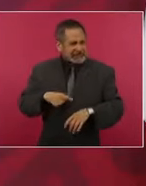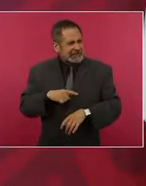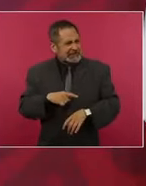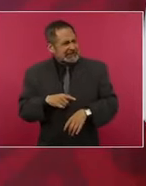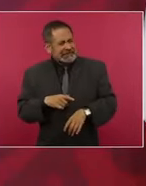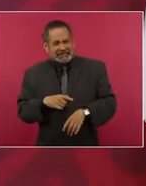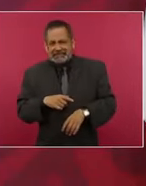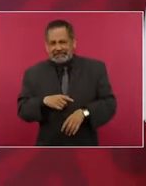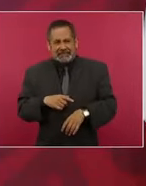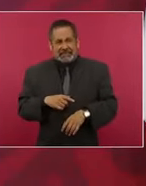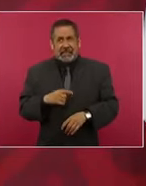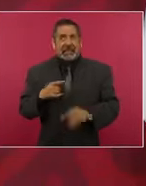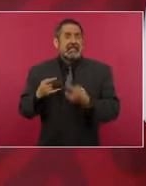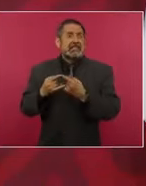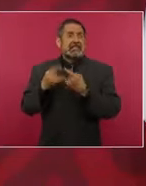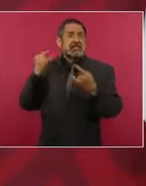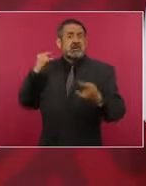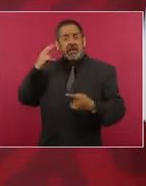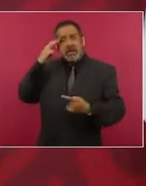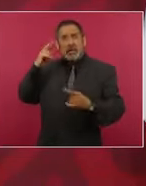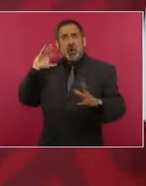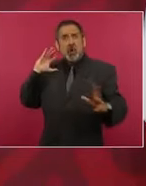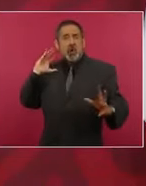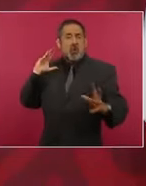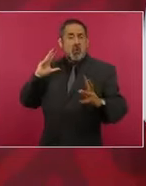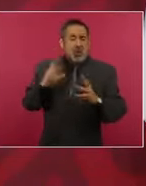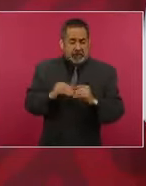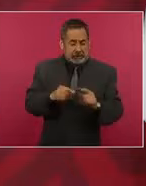en toda la historia de México.